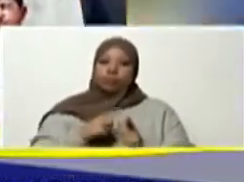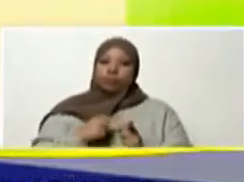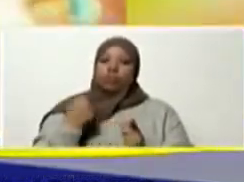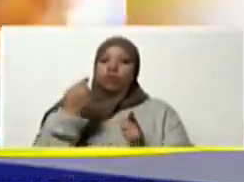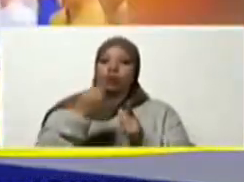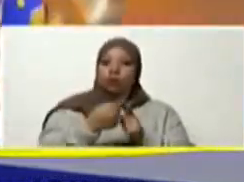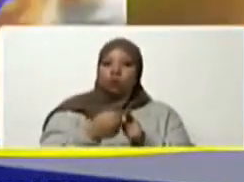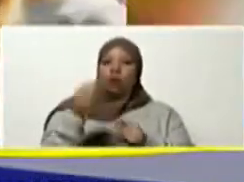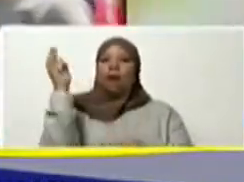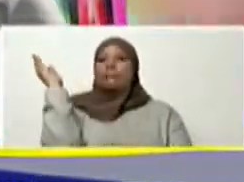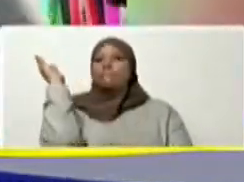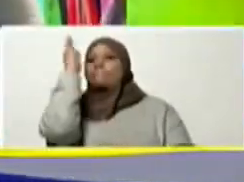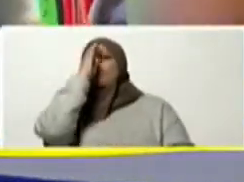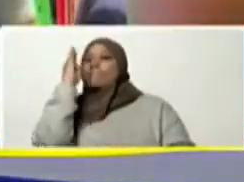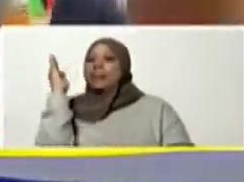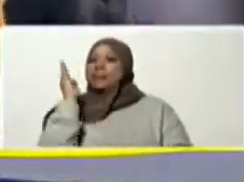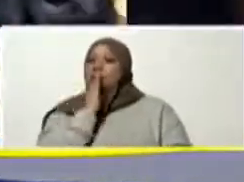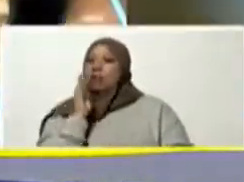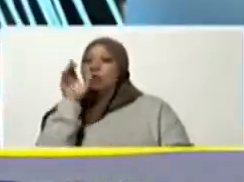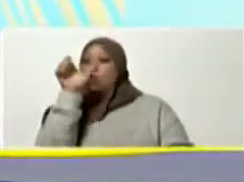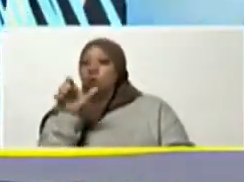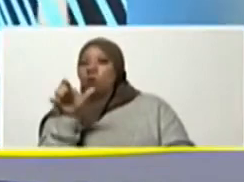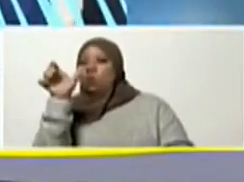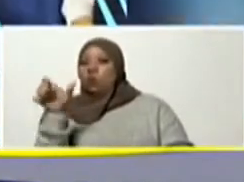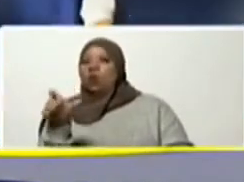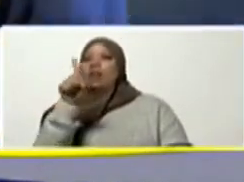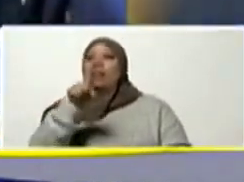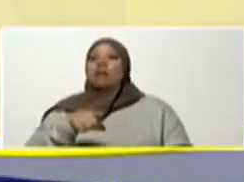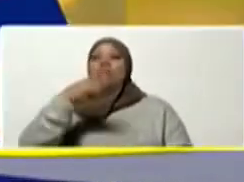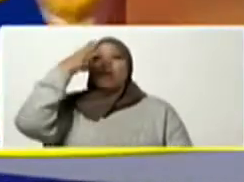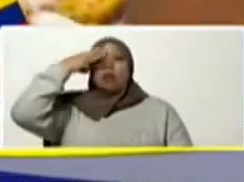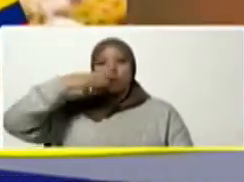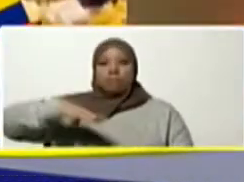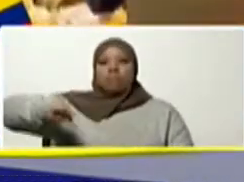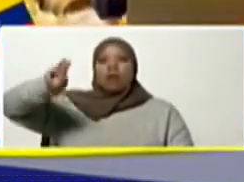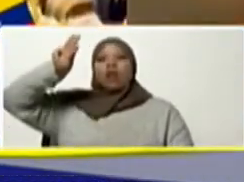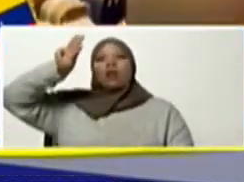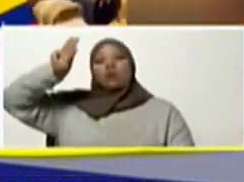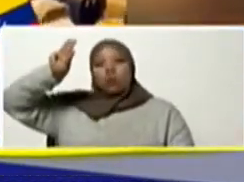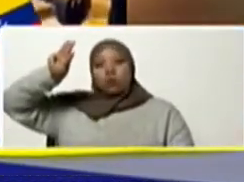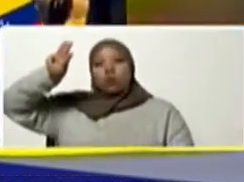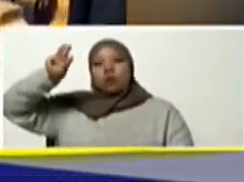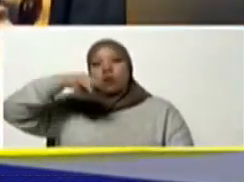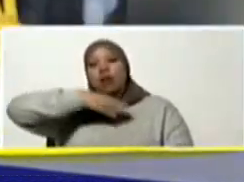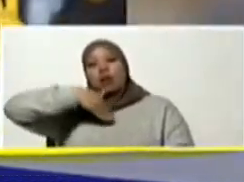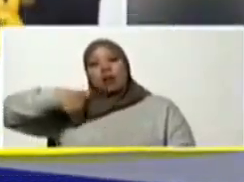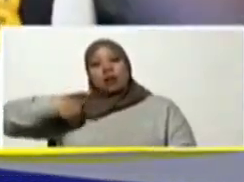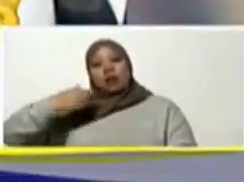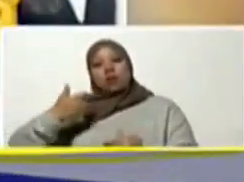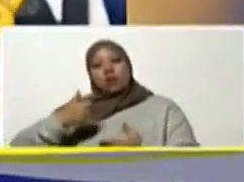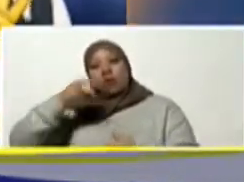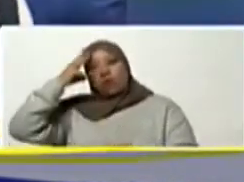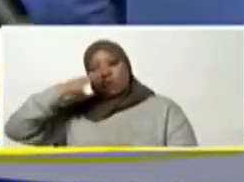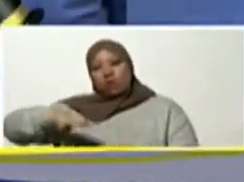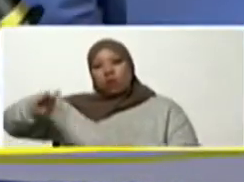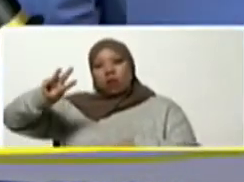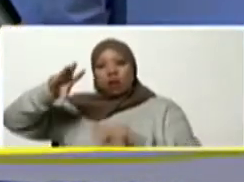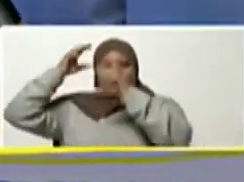del Brasil, de México, señor embajador de México, querido embajador de México